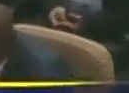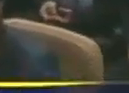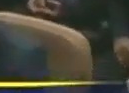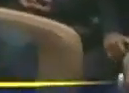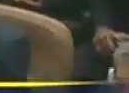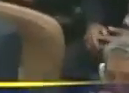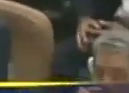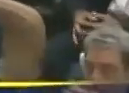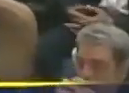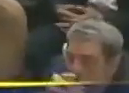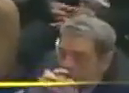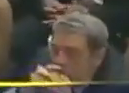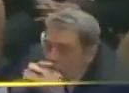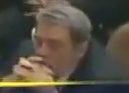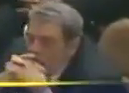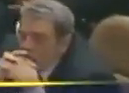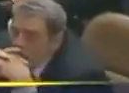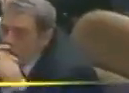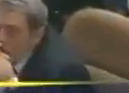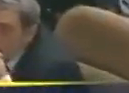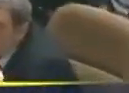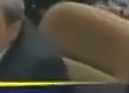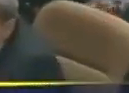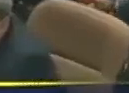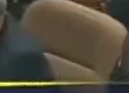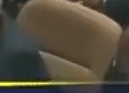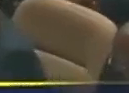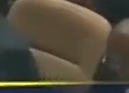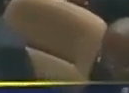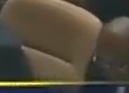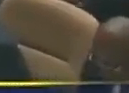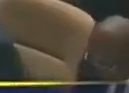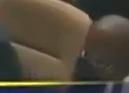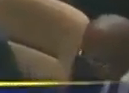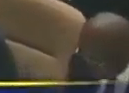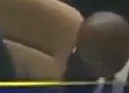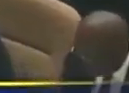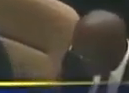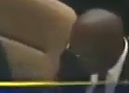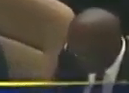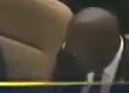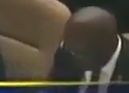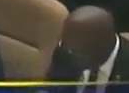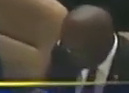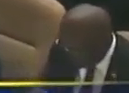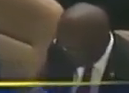Al hermano comandante Daniel Ortega, presidente de la República de Nicaragua.